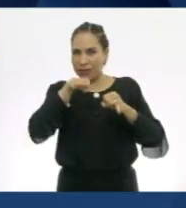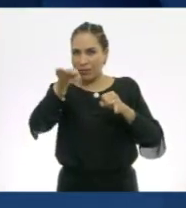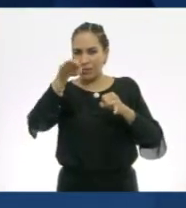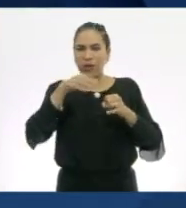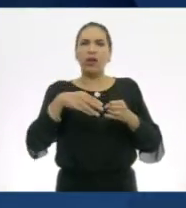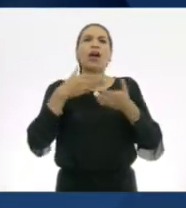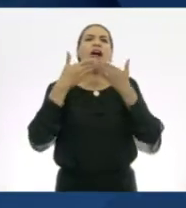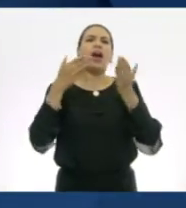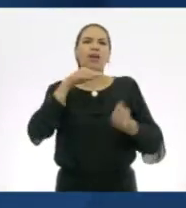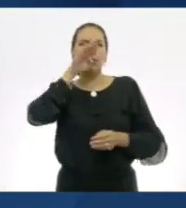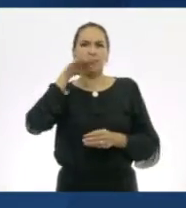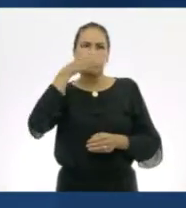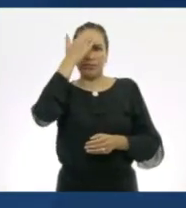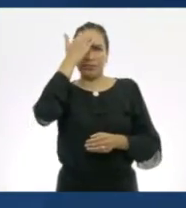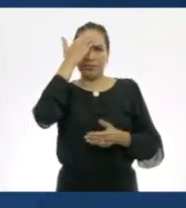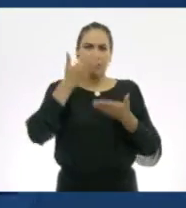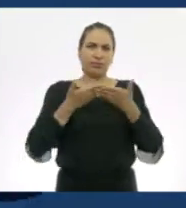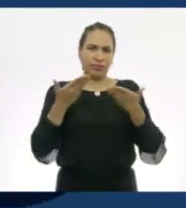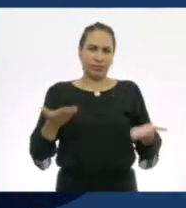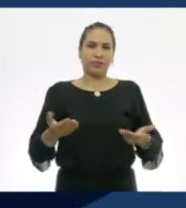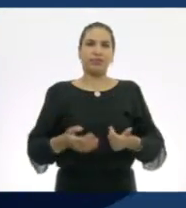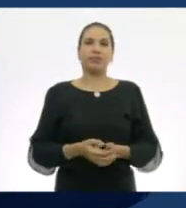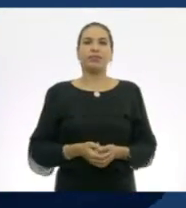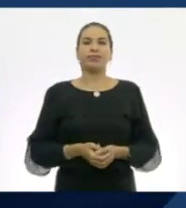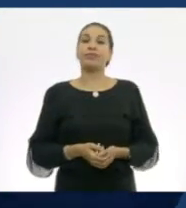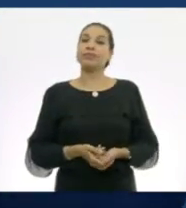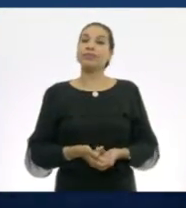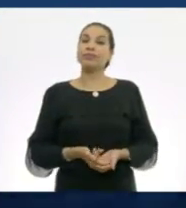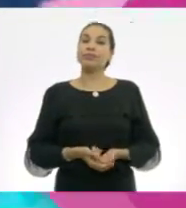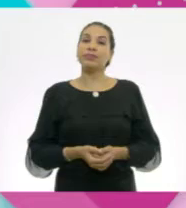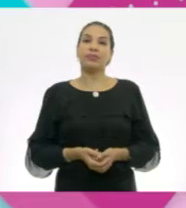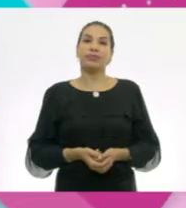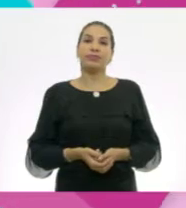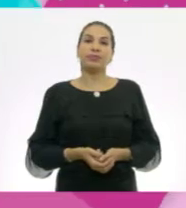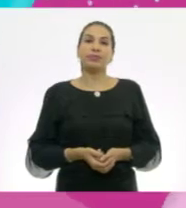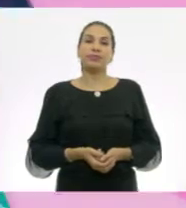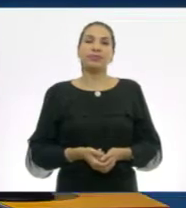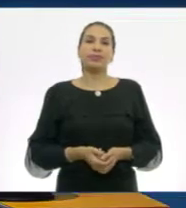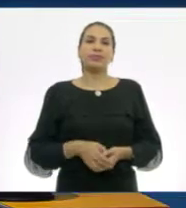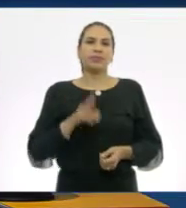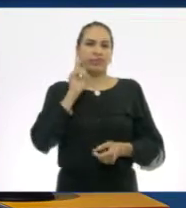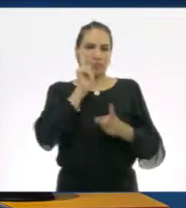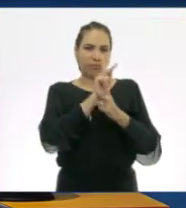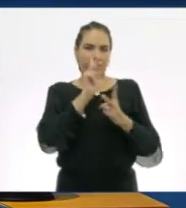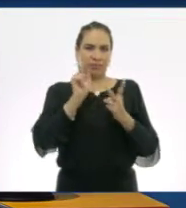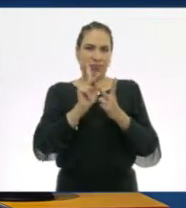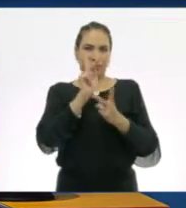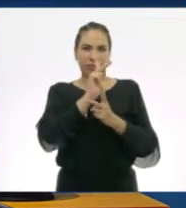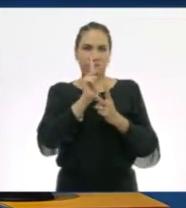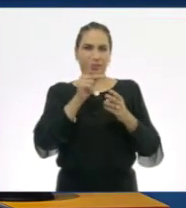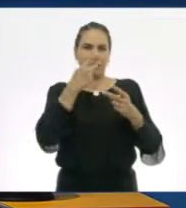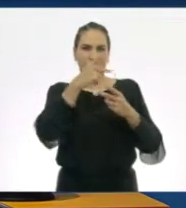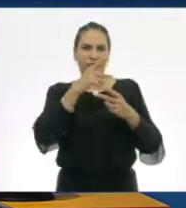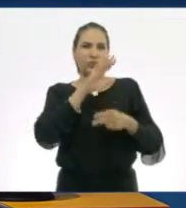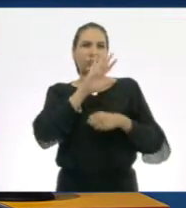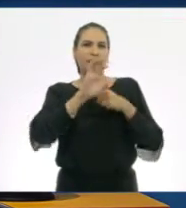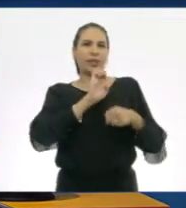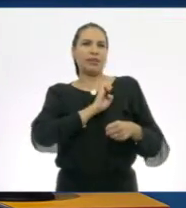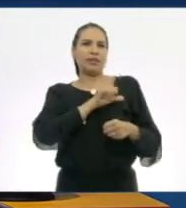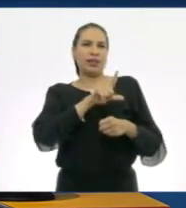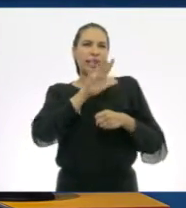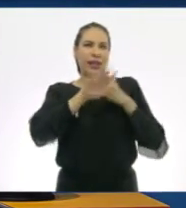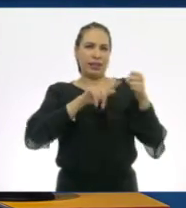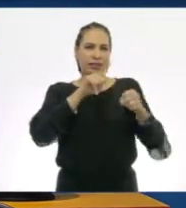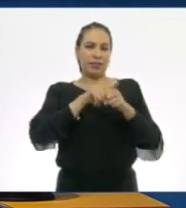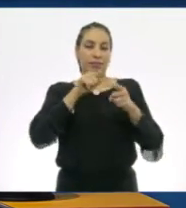que conocemos hoy en día? Bueno, pues aunque pertenecen a la misma especie, los mamuts